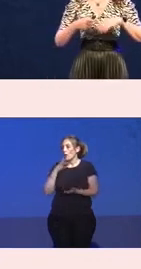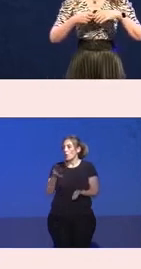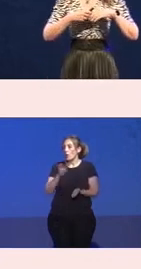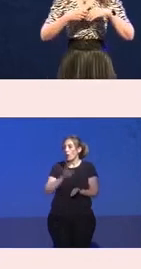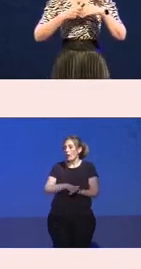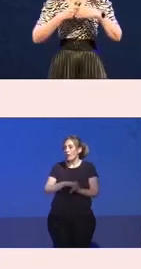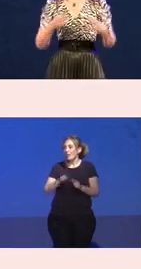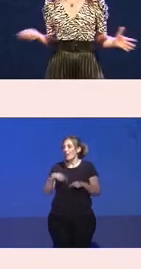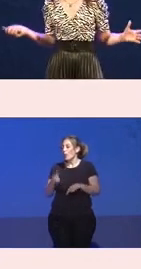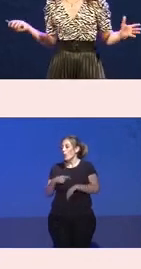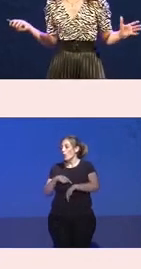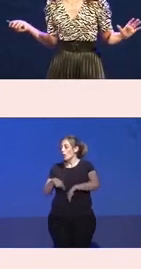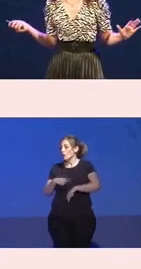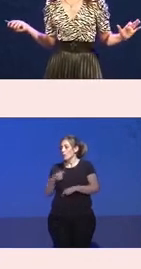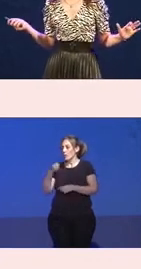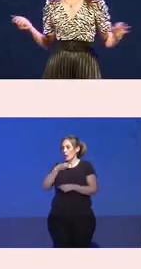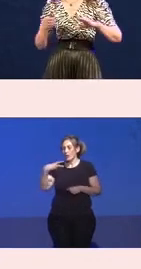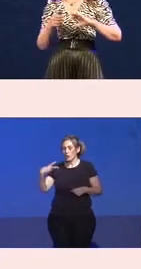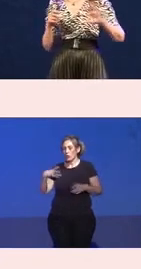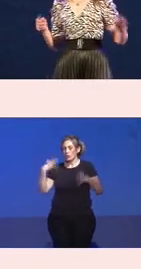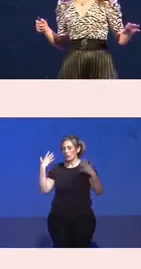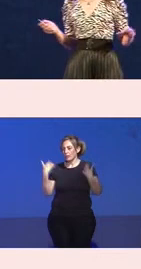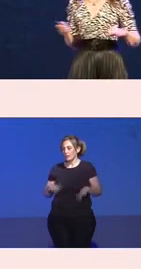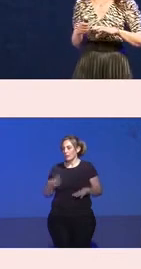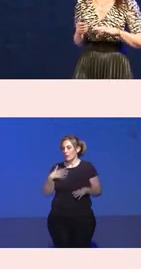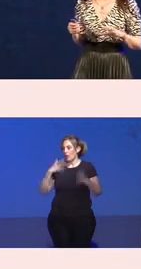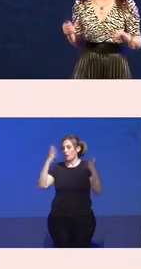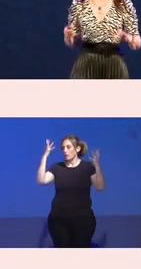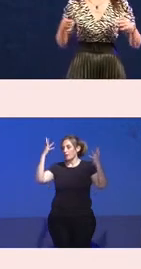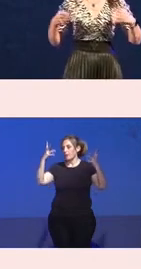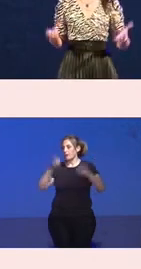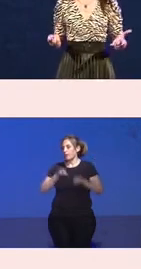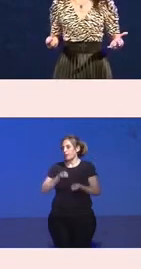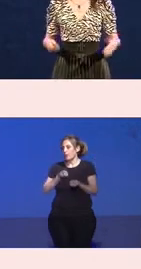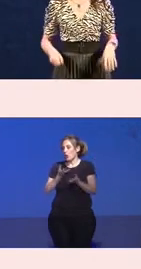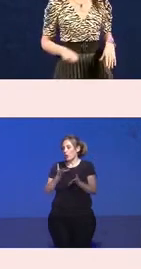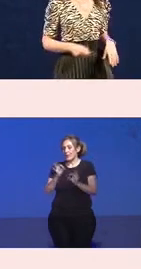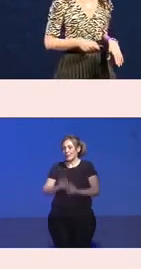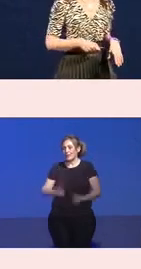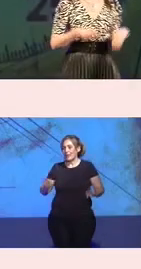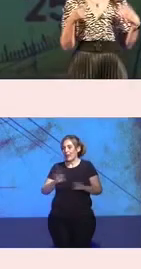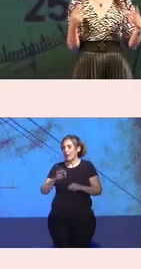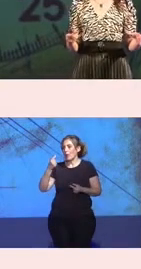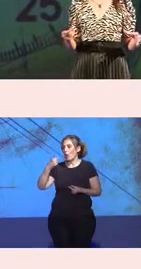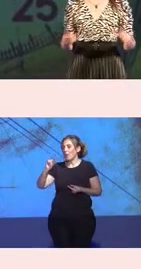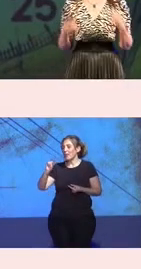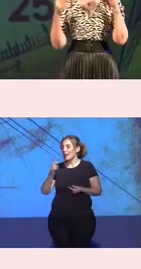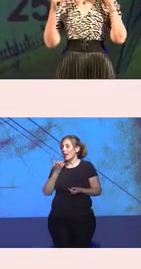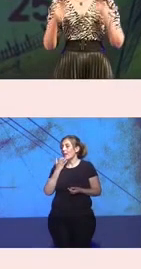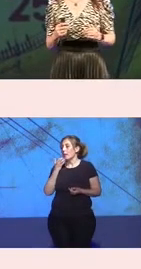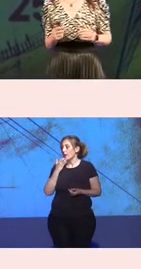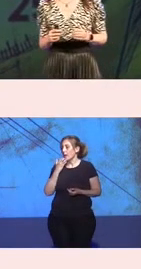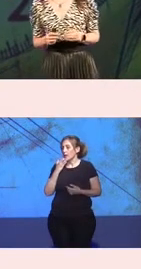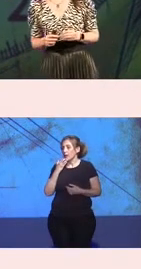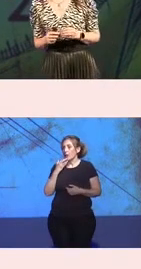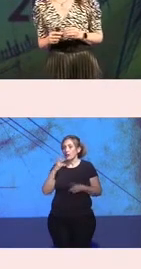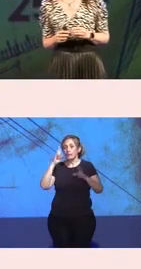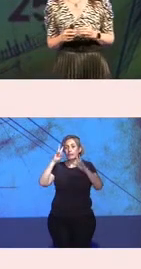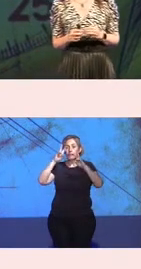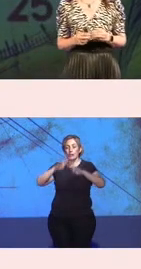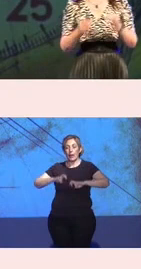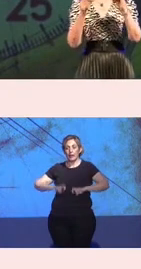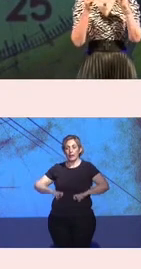muerte Hay much muchísimos resultados evidentemente yo aquí no puedo contar absolutamente nada pero si os voy a dar unas pinceladas por ejemplo mucha investigación